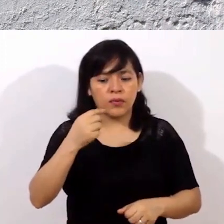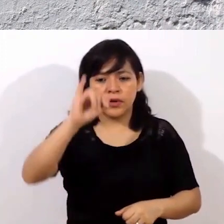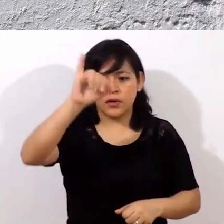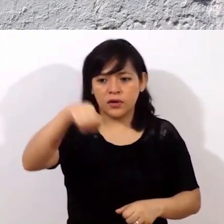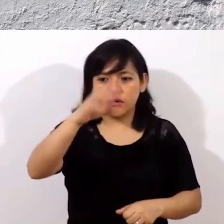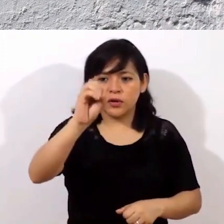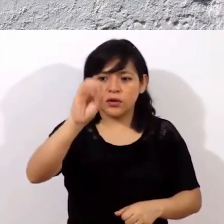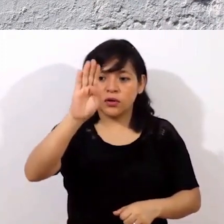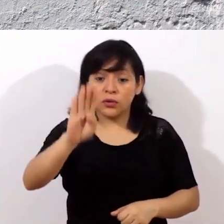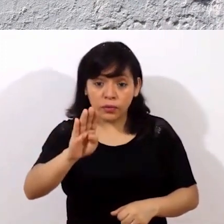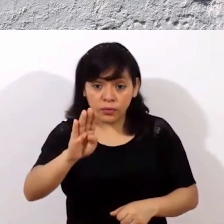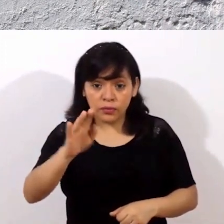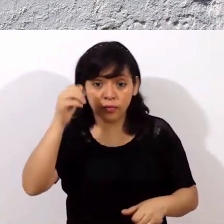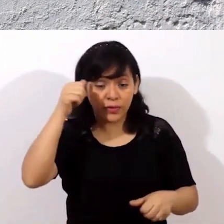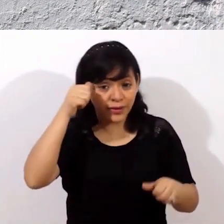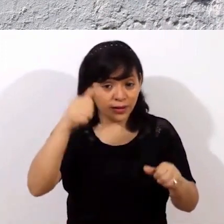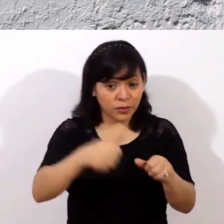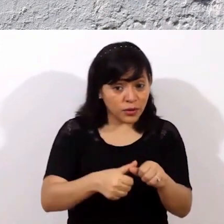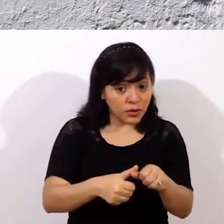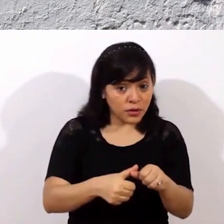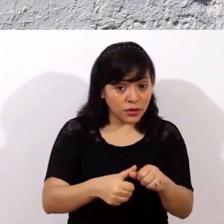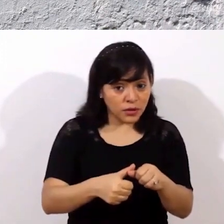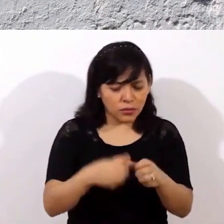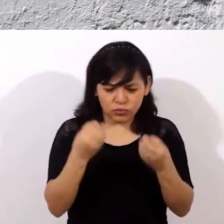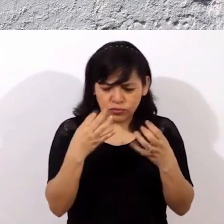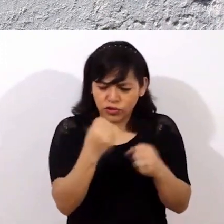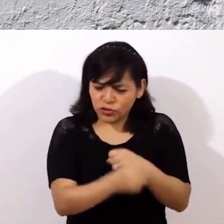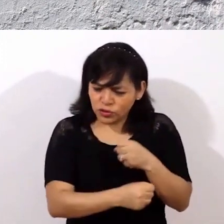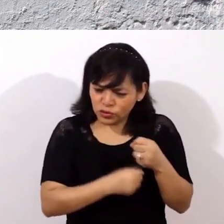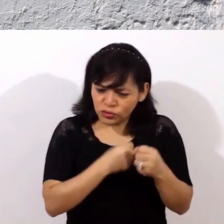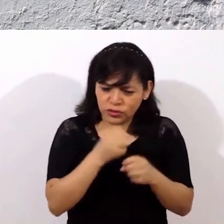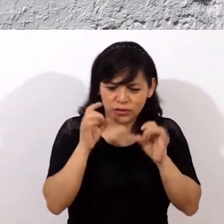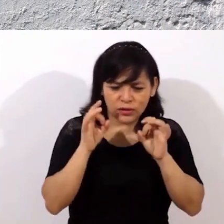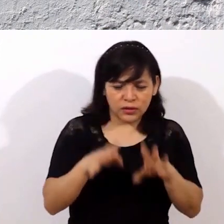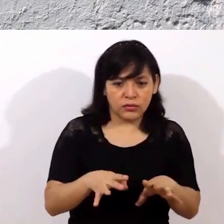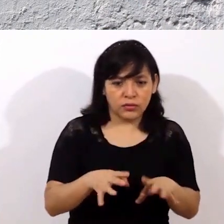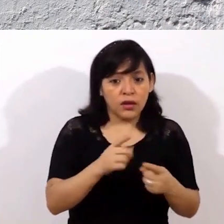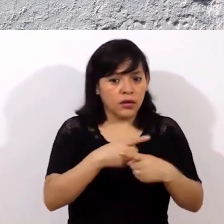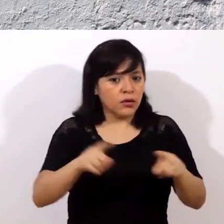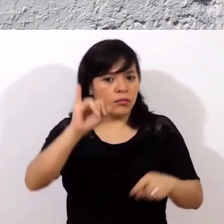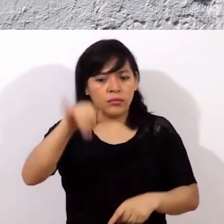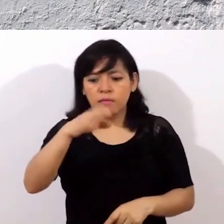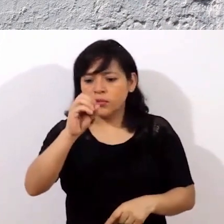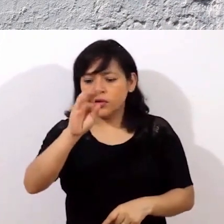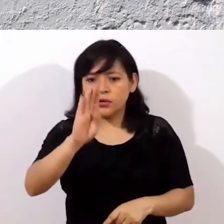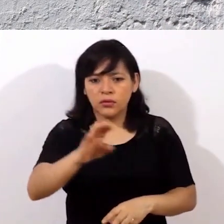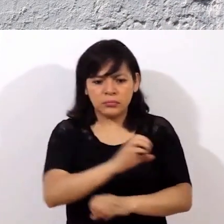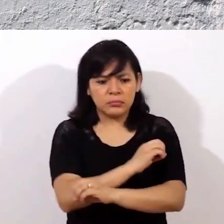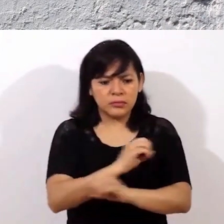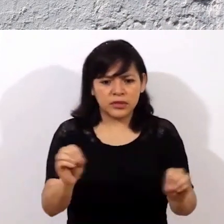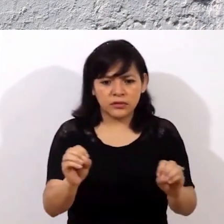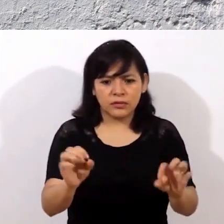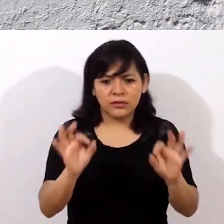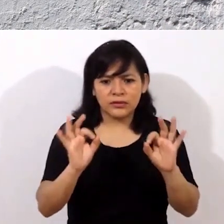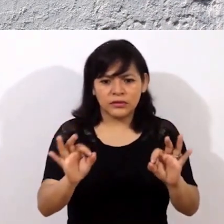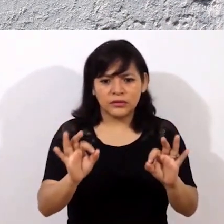Job nos habla de un gran sufrimiento, pero no porque Job había pecado. ¿Ok? Entonces es entendible. Pero aquí en el capítulo